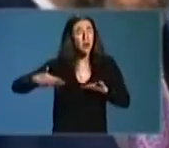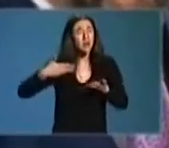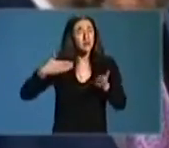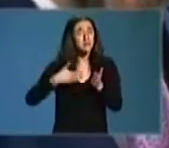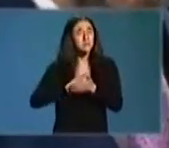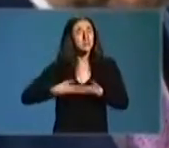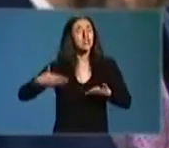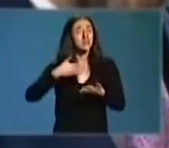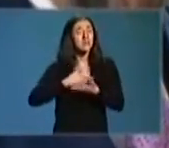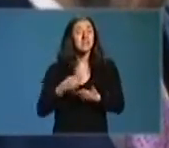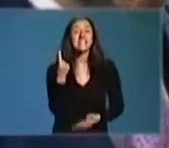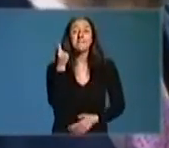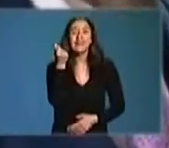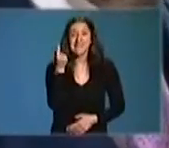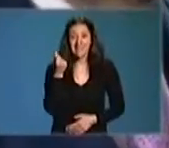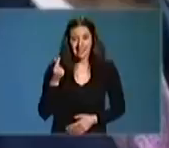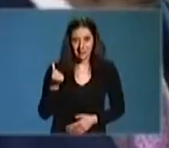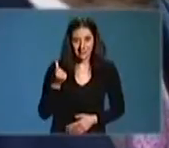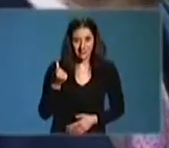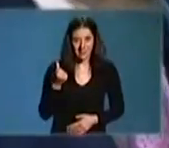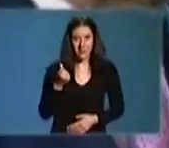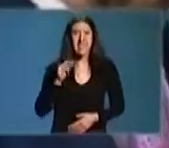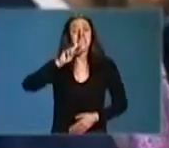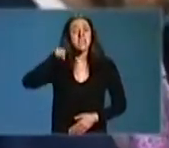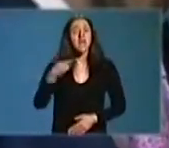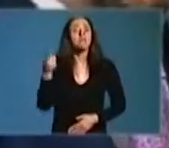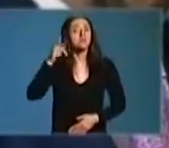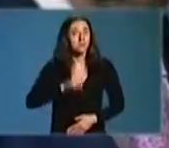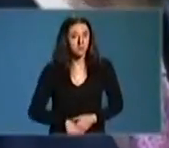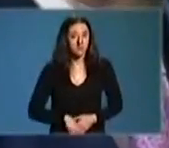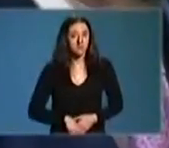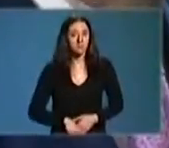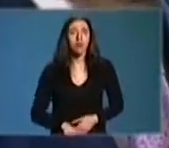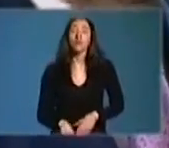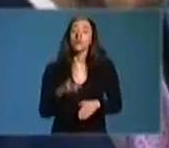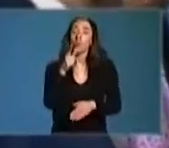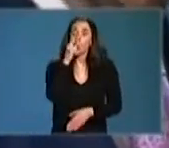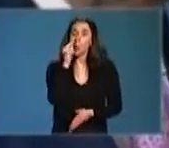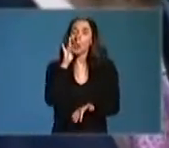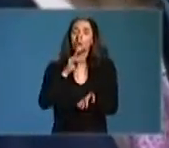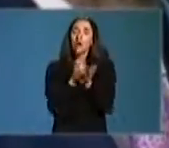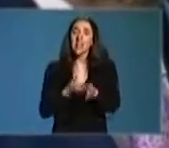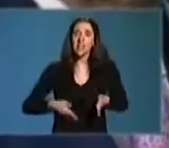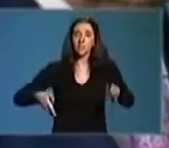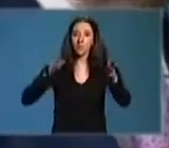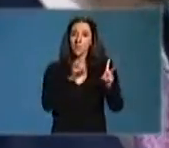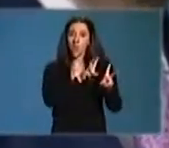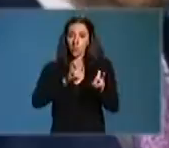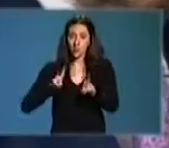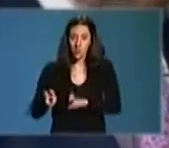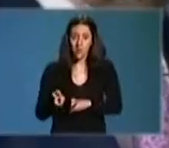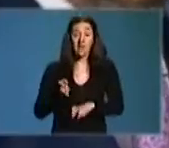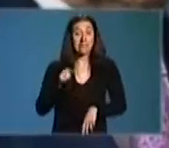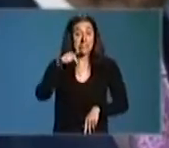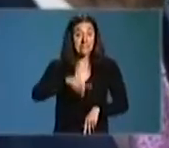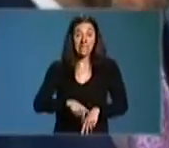pesetas- muchos millones de euros no saneamiento y luego va a tener una nueva depuradora tengo una nueva potabilizadora y